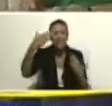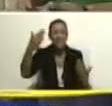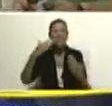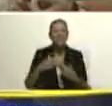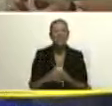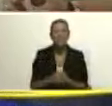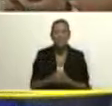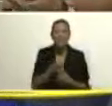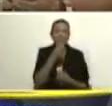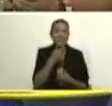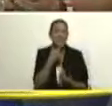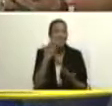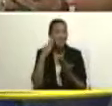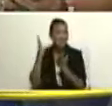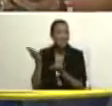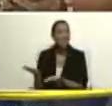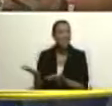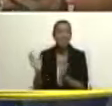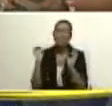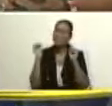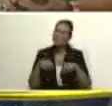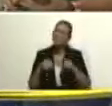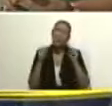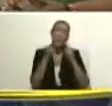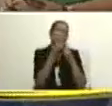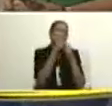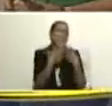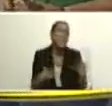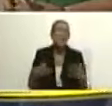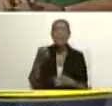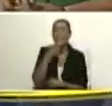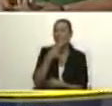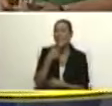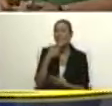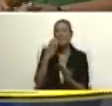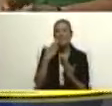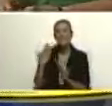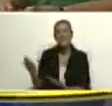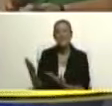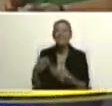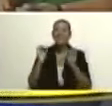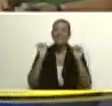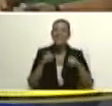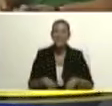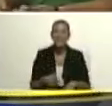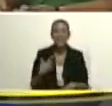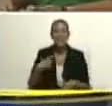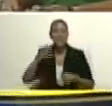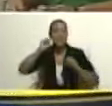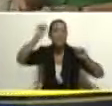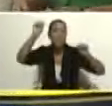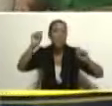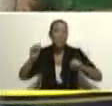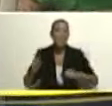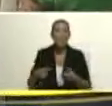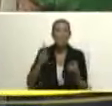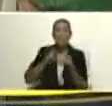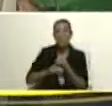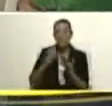Cilita, ¿verdad que es bonita, verdad? Sí. Muy, muy bonita. Sí. Ella es Super Cilita.